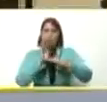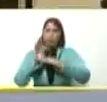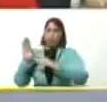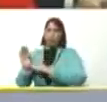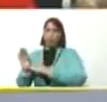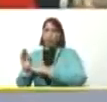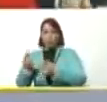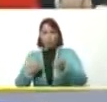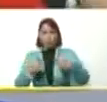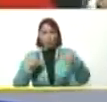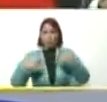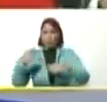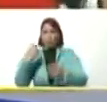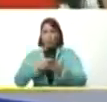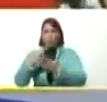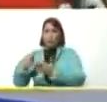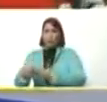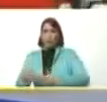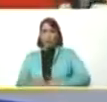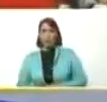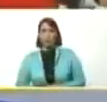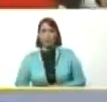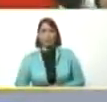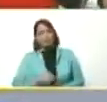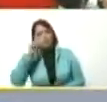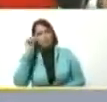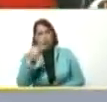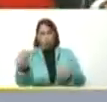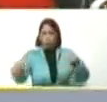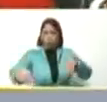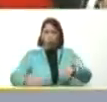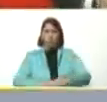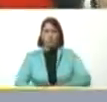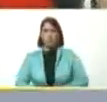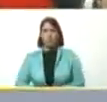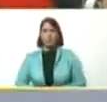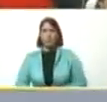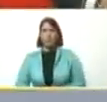su comercio y sus inversiones. Punto a favor.